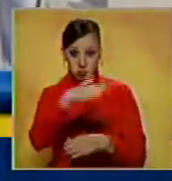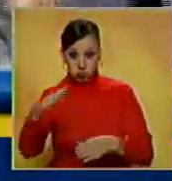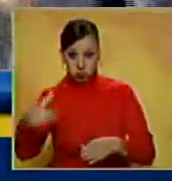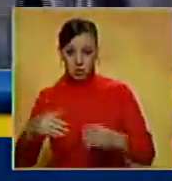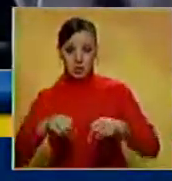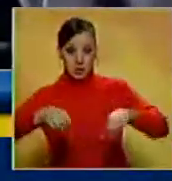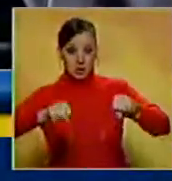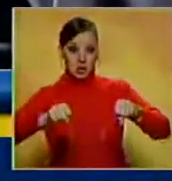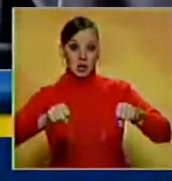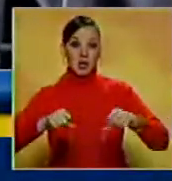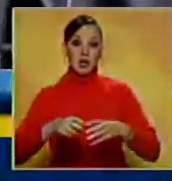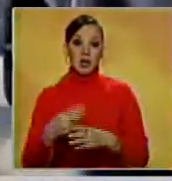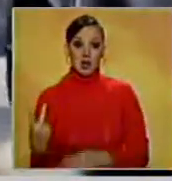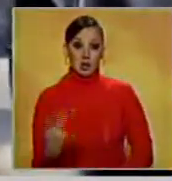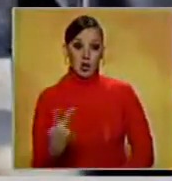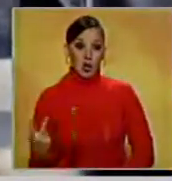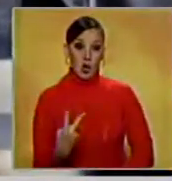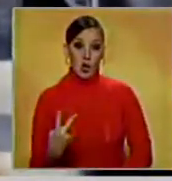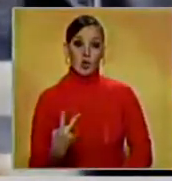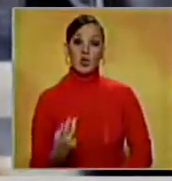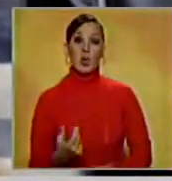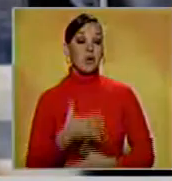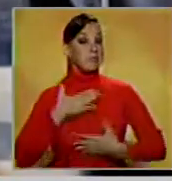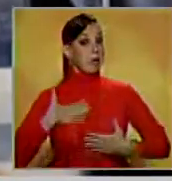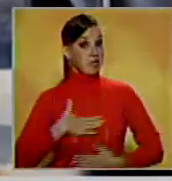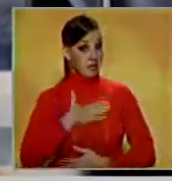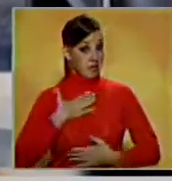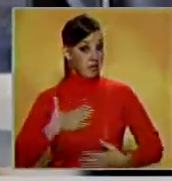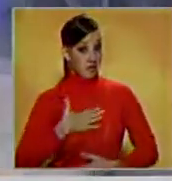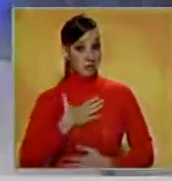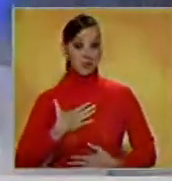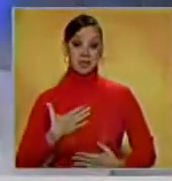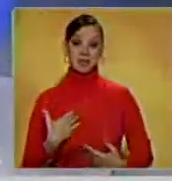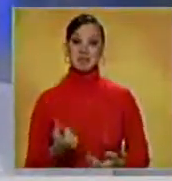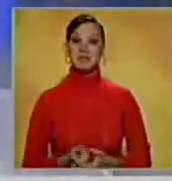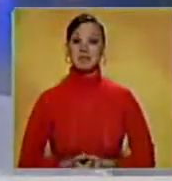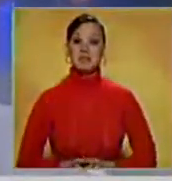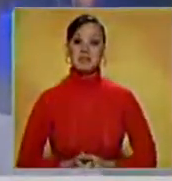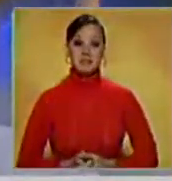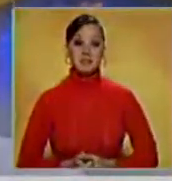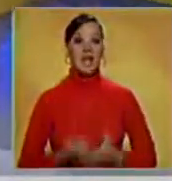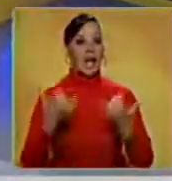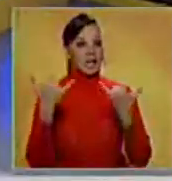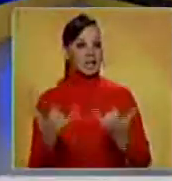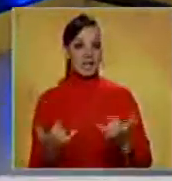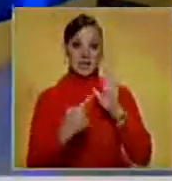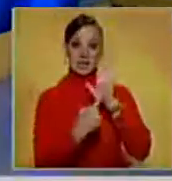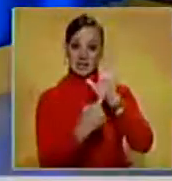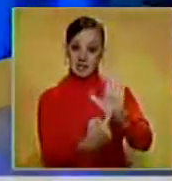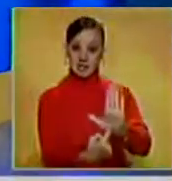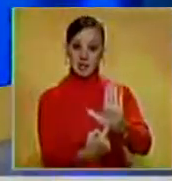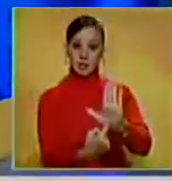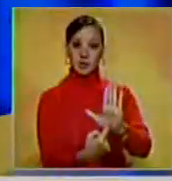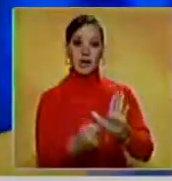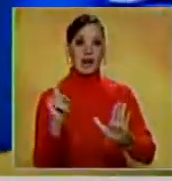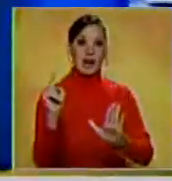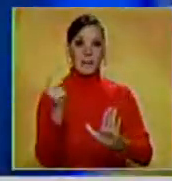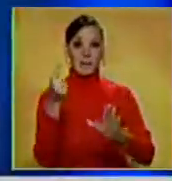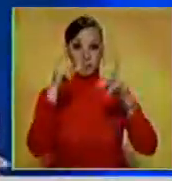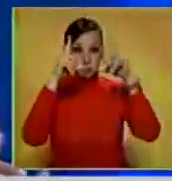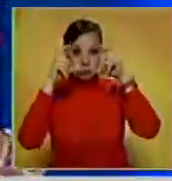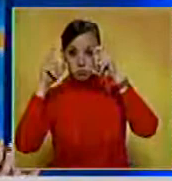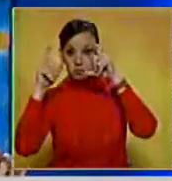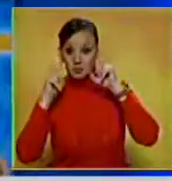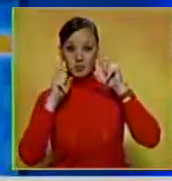J-Lo, Max y Am, están disfrutando de lo lindo. Y ya fueron publicadas las primeras imágenes de Ryan